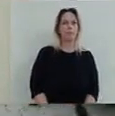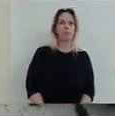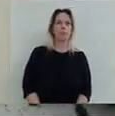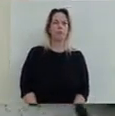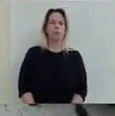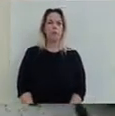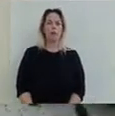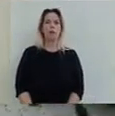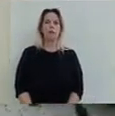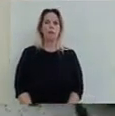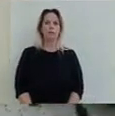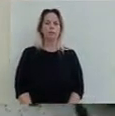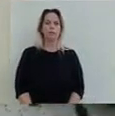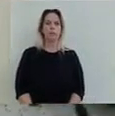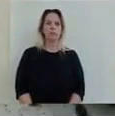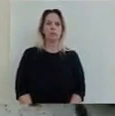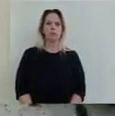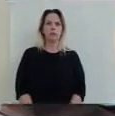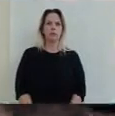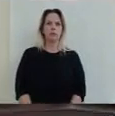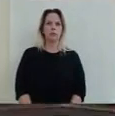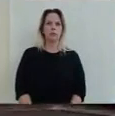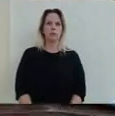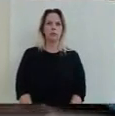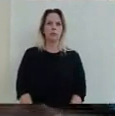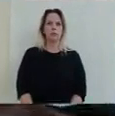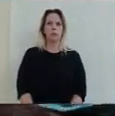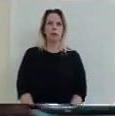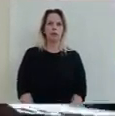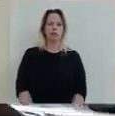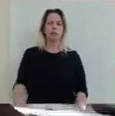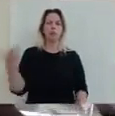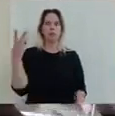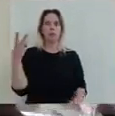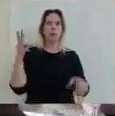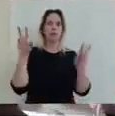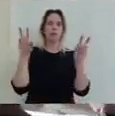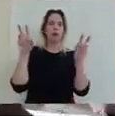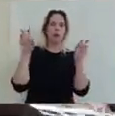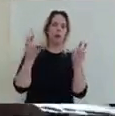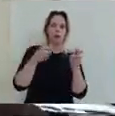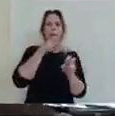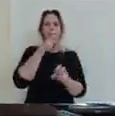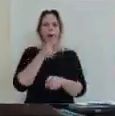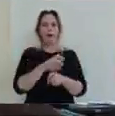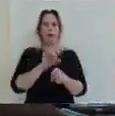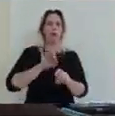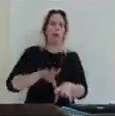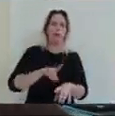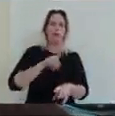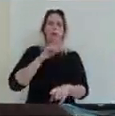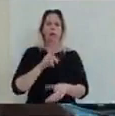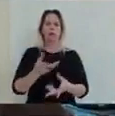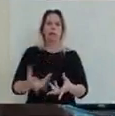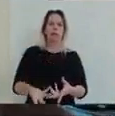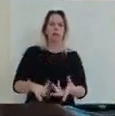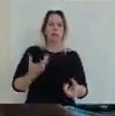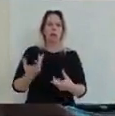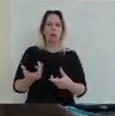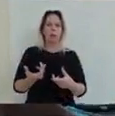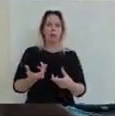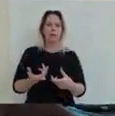acá el tema es una cuestión de verbos. El tema de que se pide ahora ya de querer saber